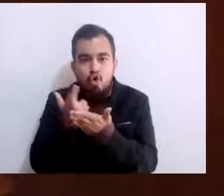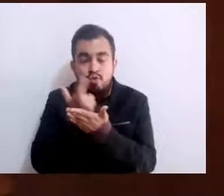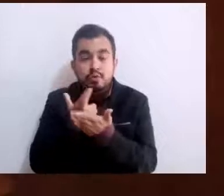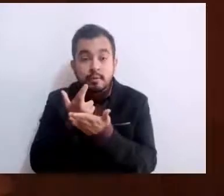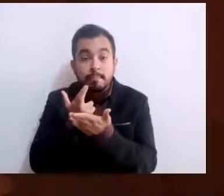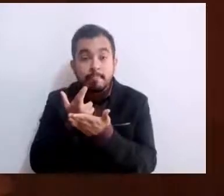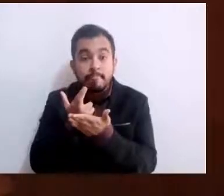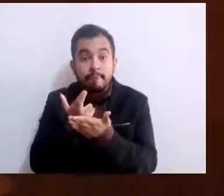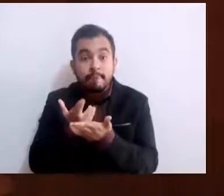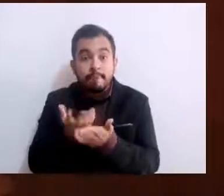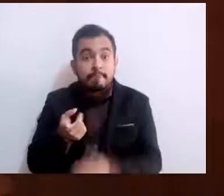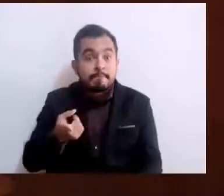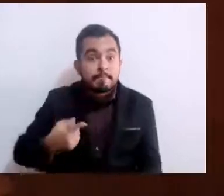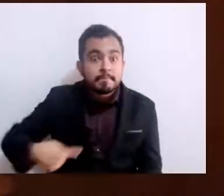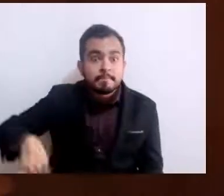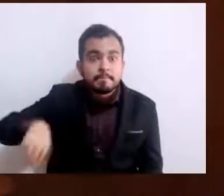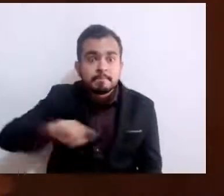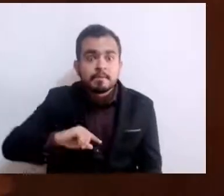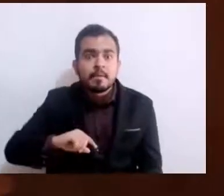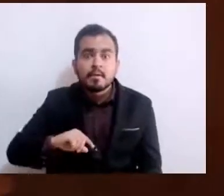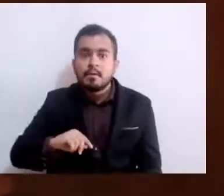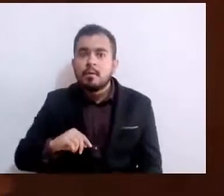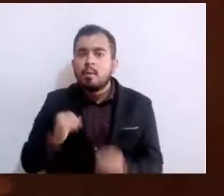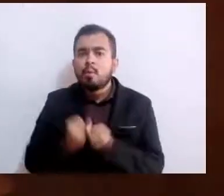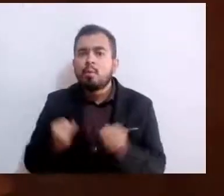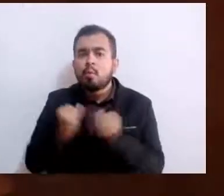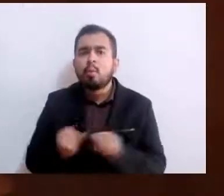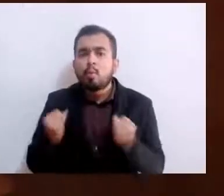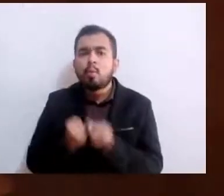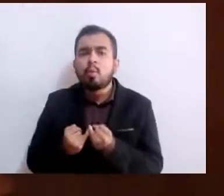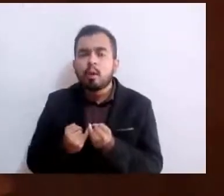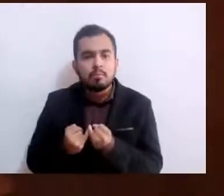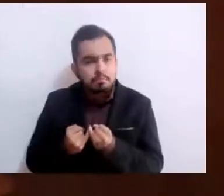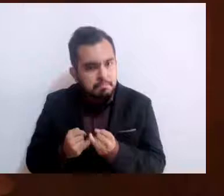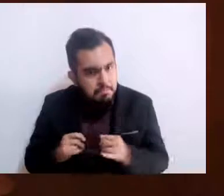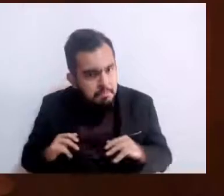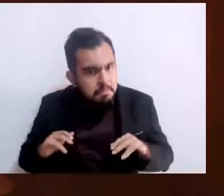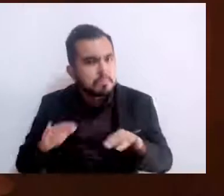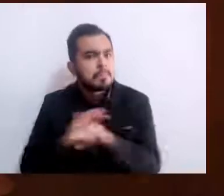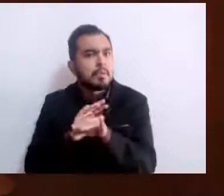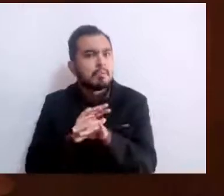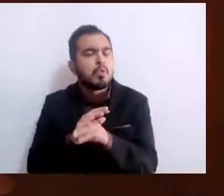su situación en la que se encontraban posterior al programa.